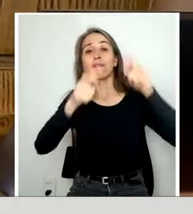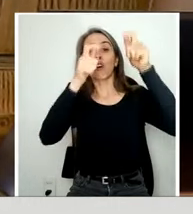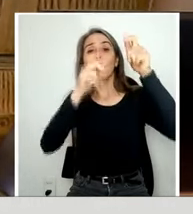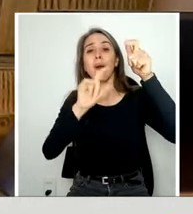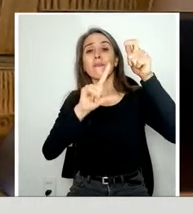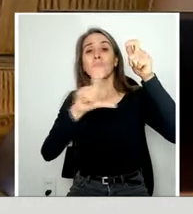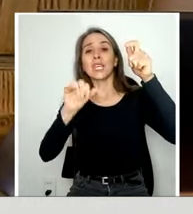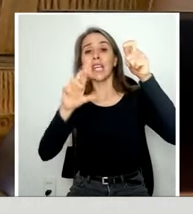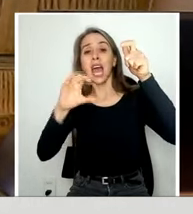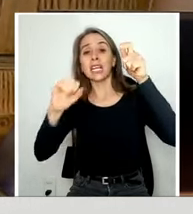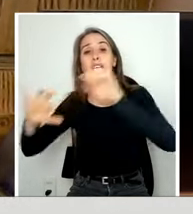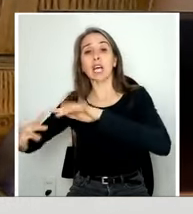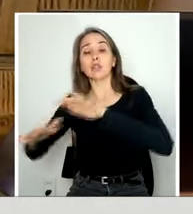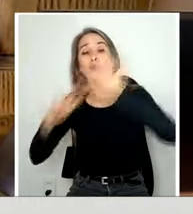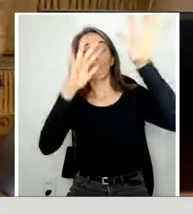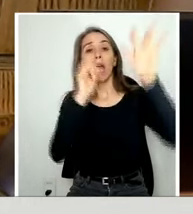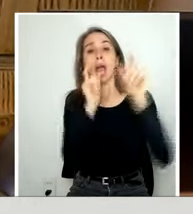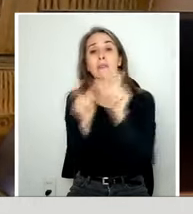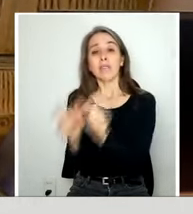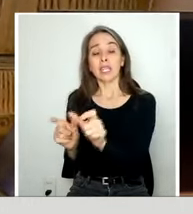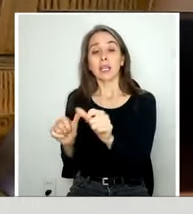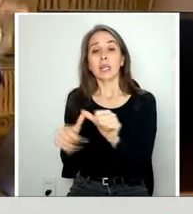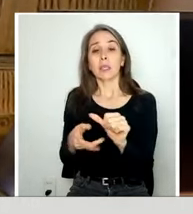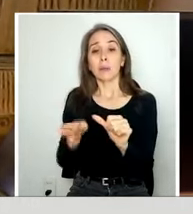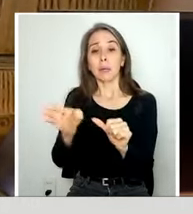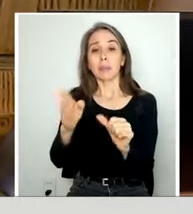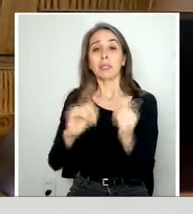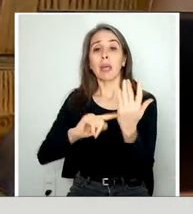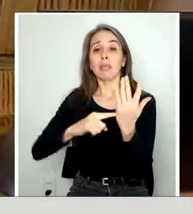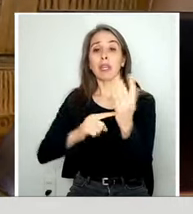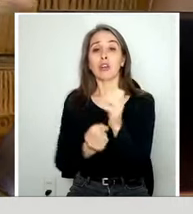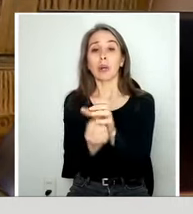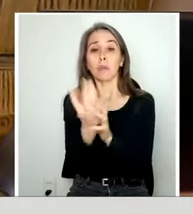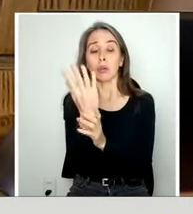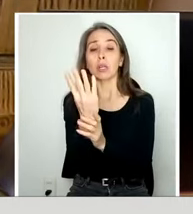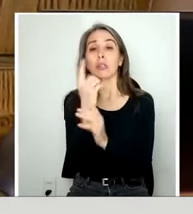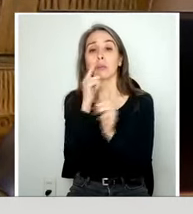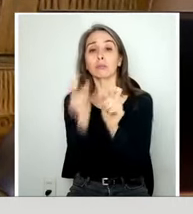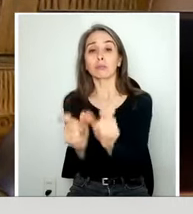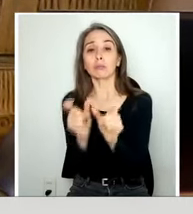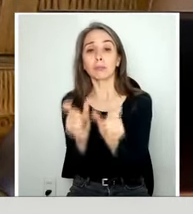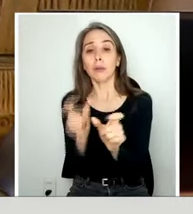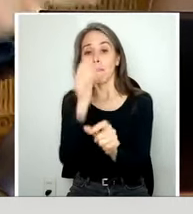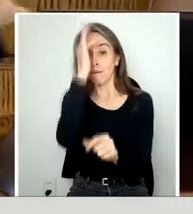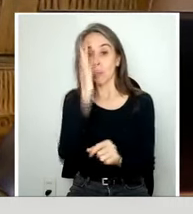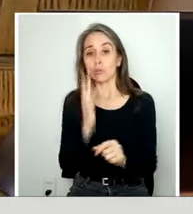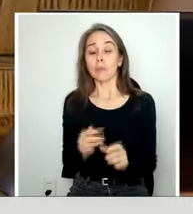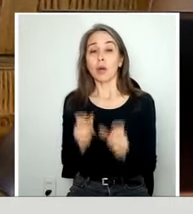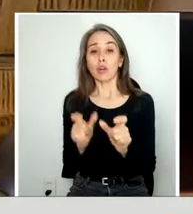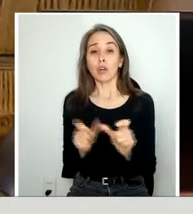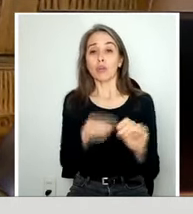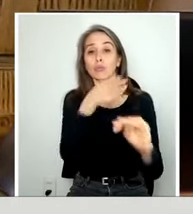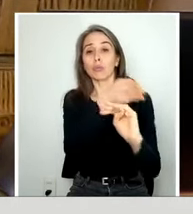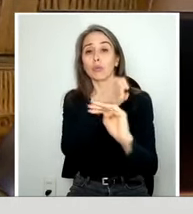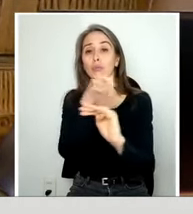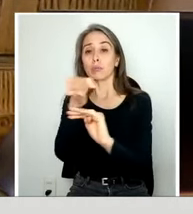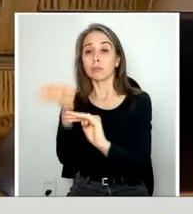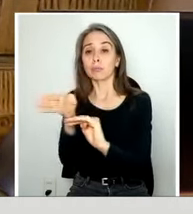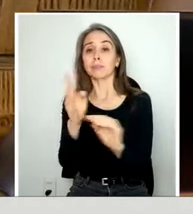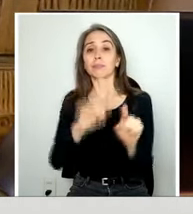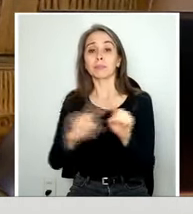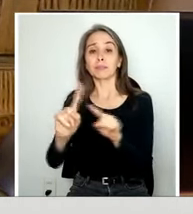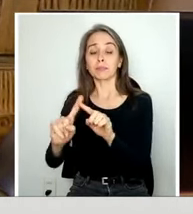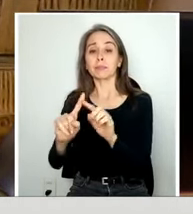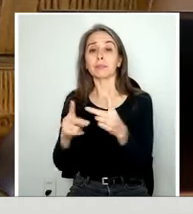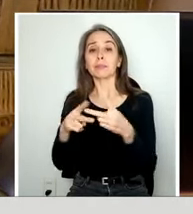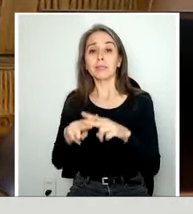cuenta con un sistema de vigilancia constante con tecnología de punta personal de monitoreo personal de control en terreno y una serie de instrumentos técnicos